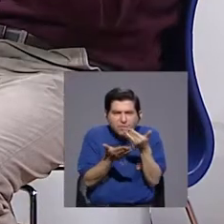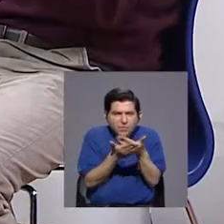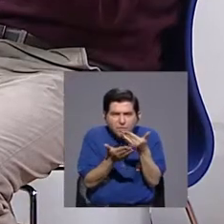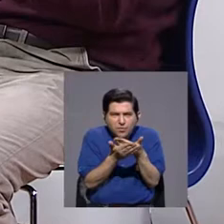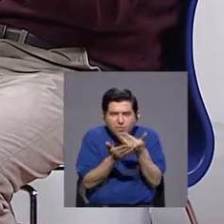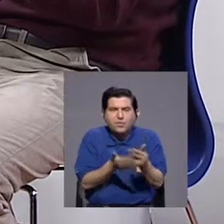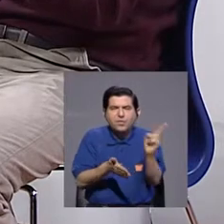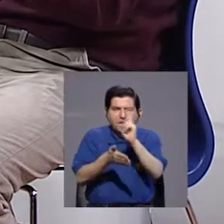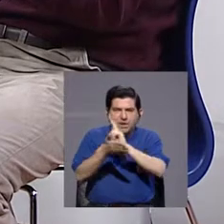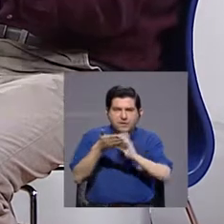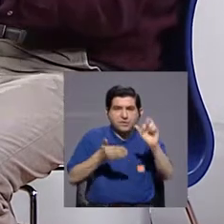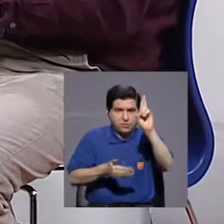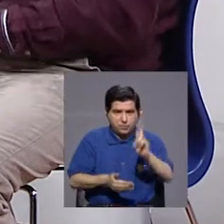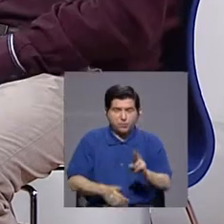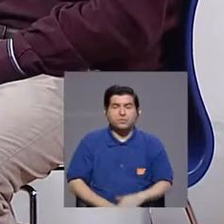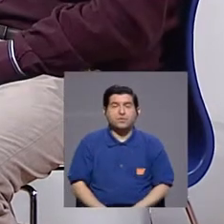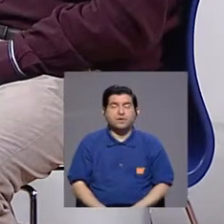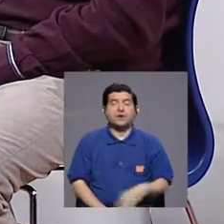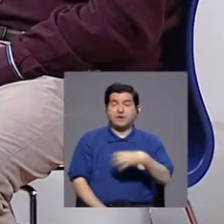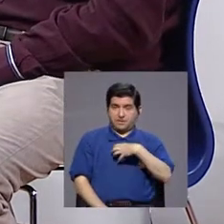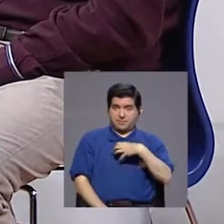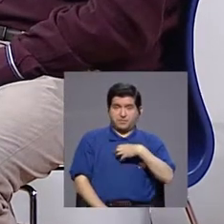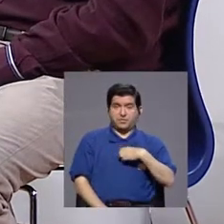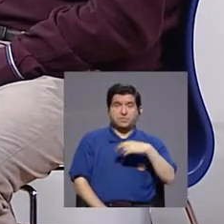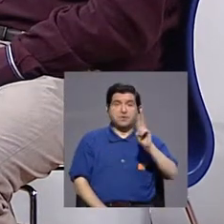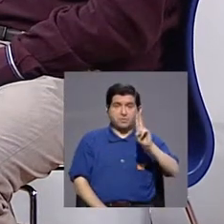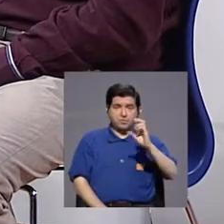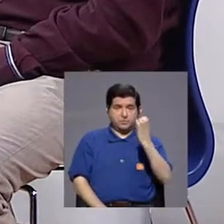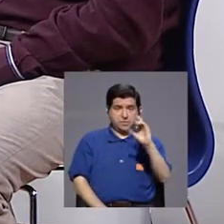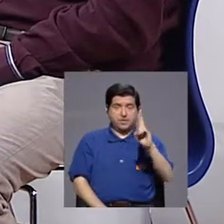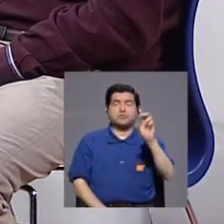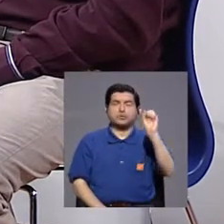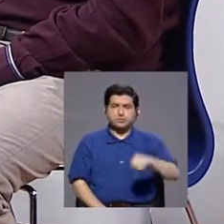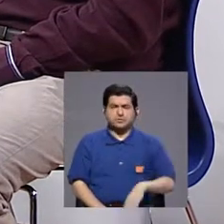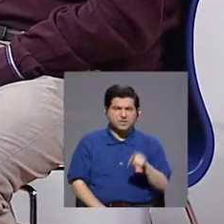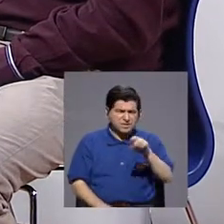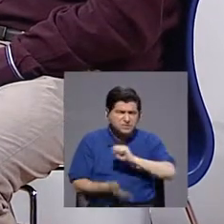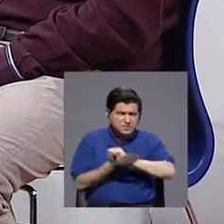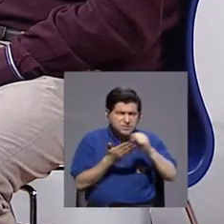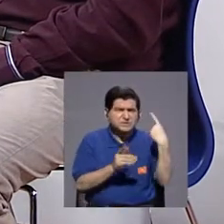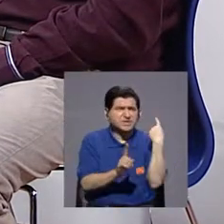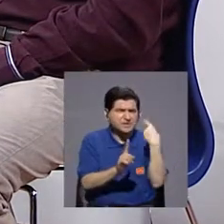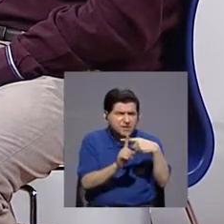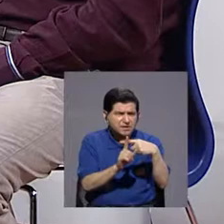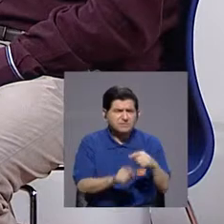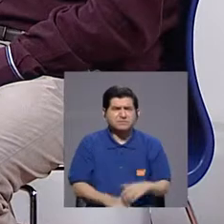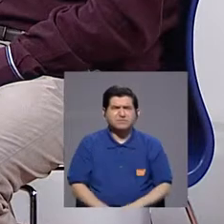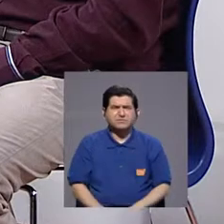de la universidad de costa rica desde la costa rica y en santa cruz